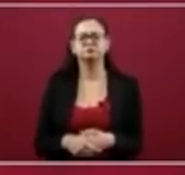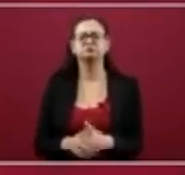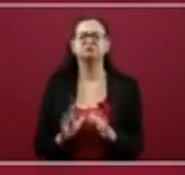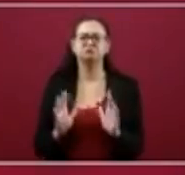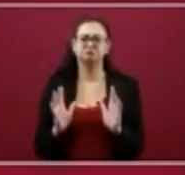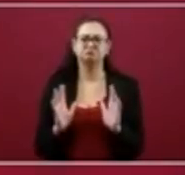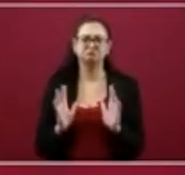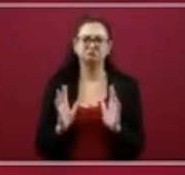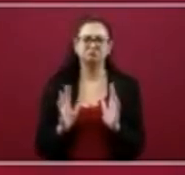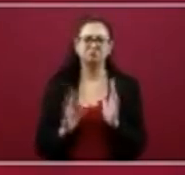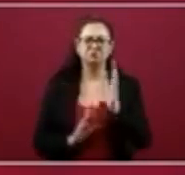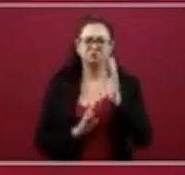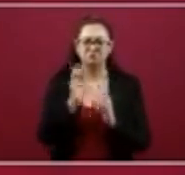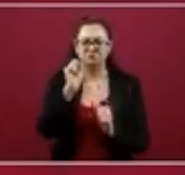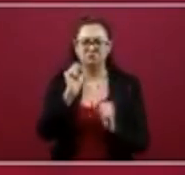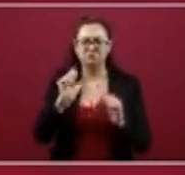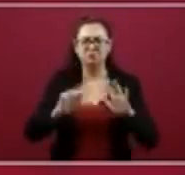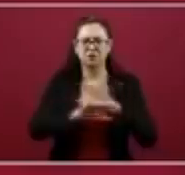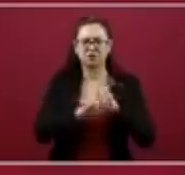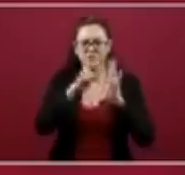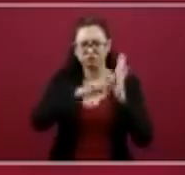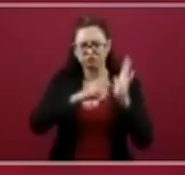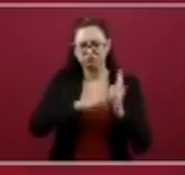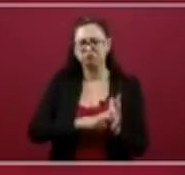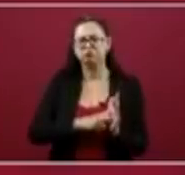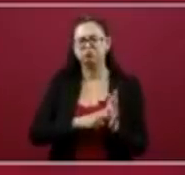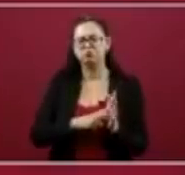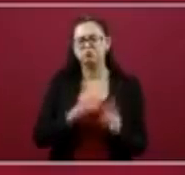publicar la reforma